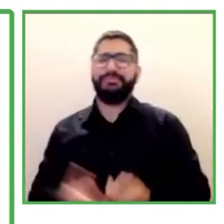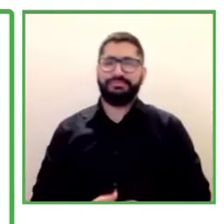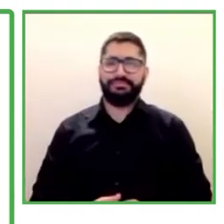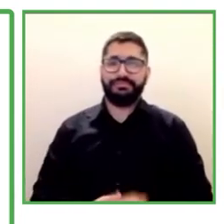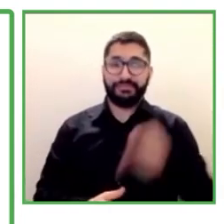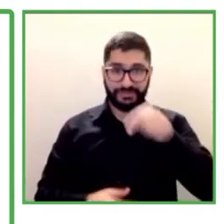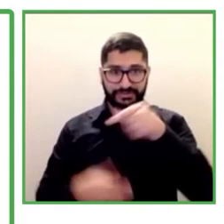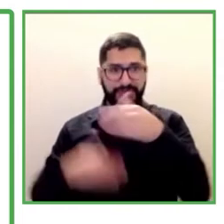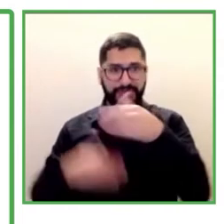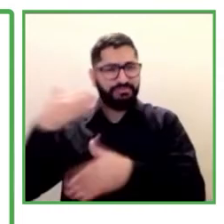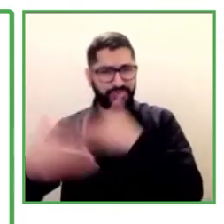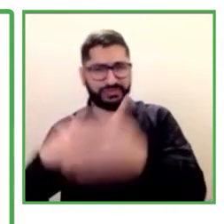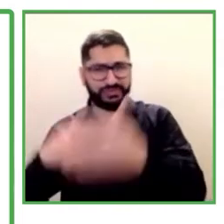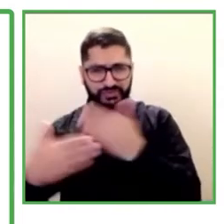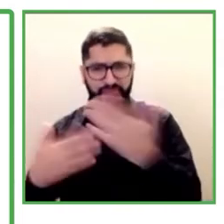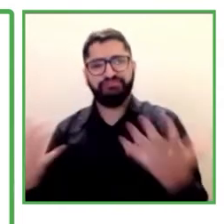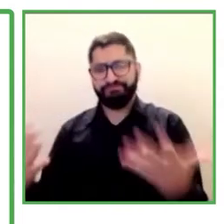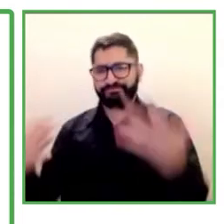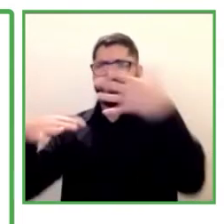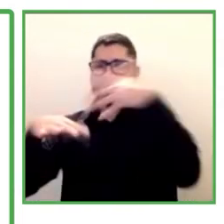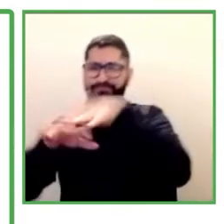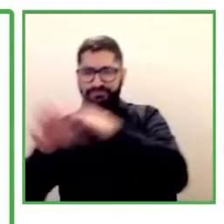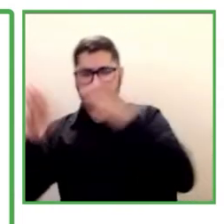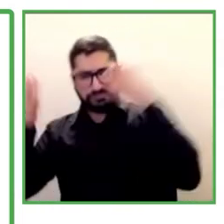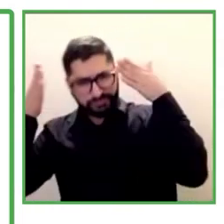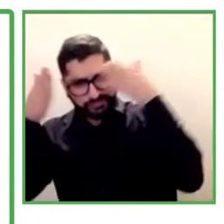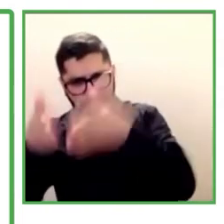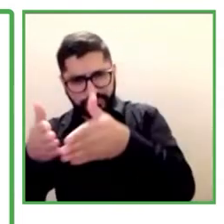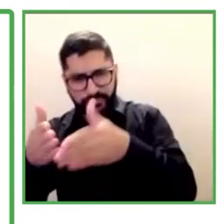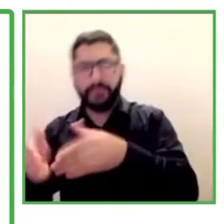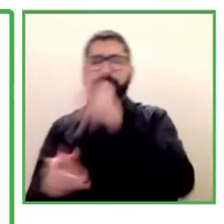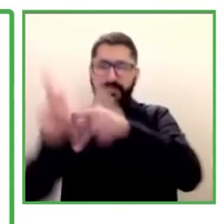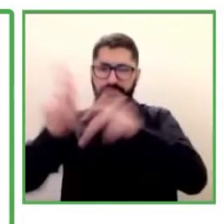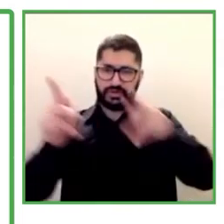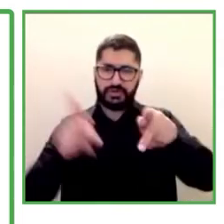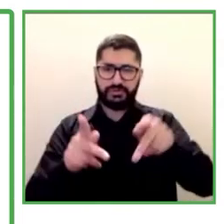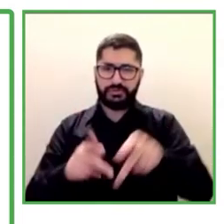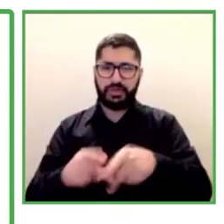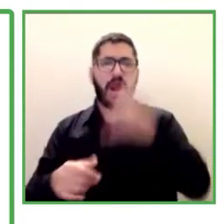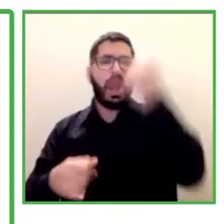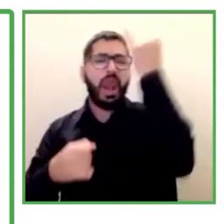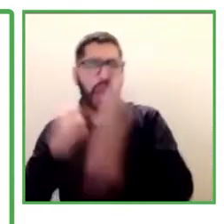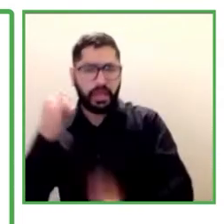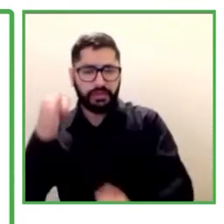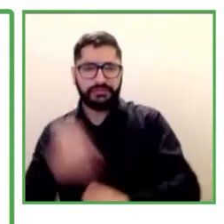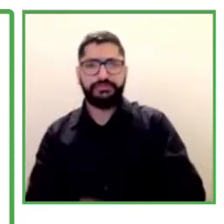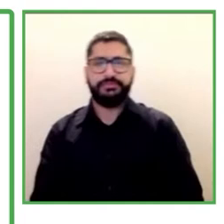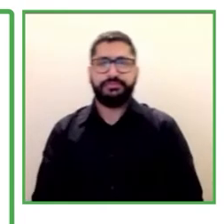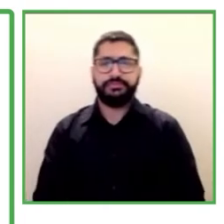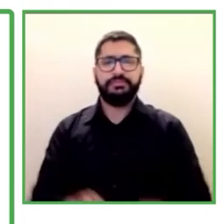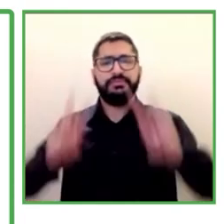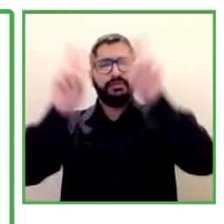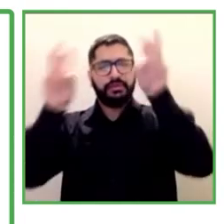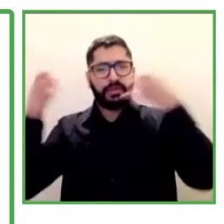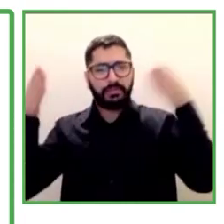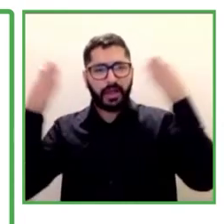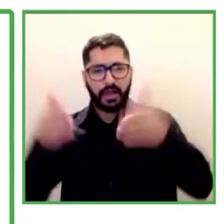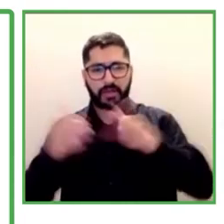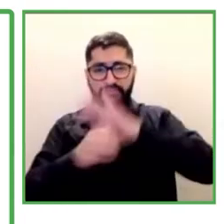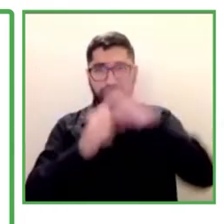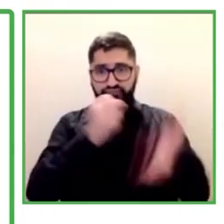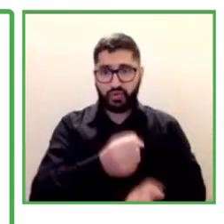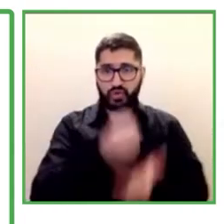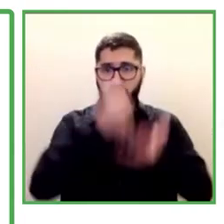enfoque personalizado. Finalmente, en cuanto a la financiación, se realiza a través de la